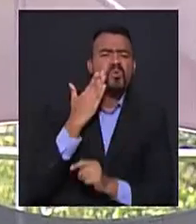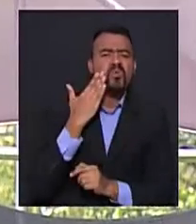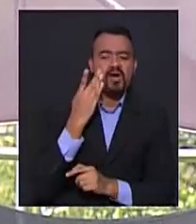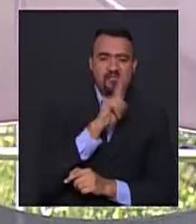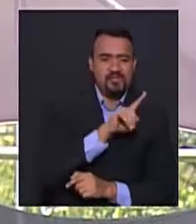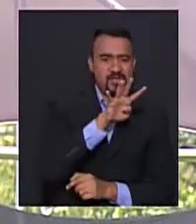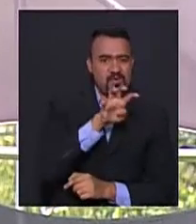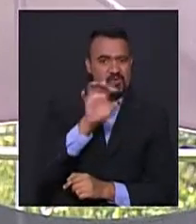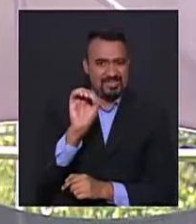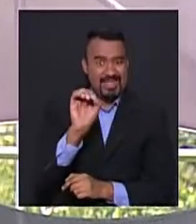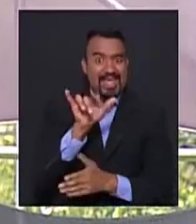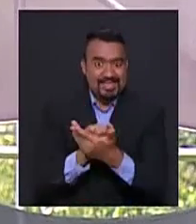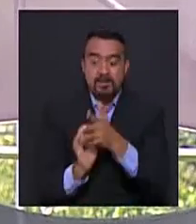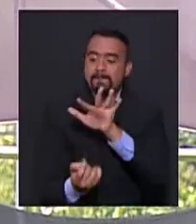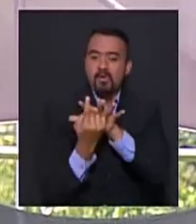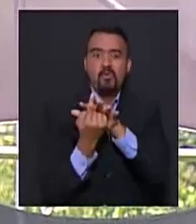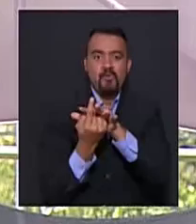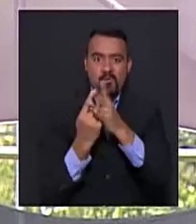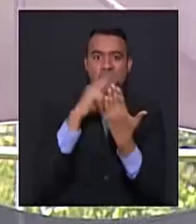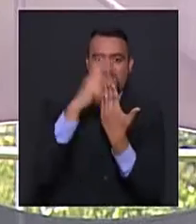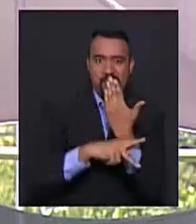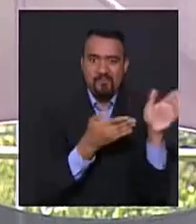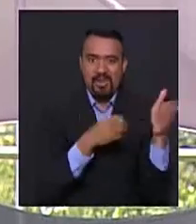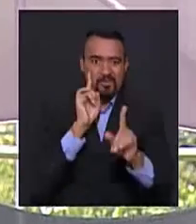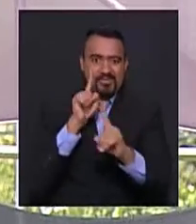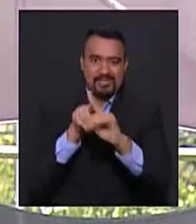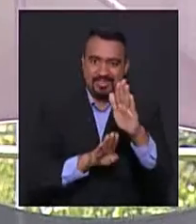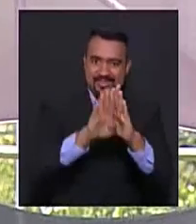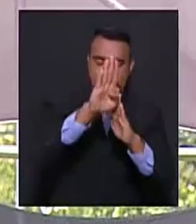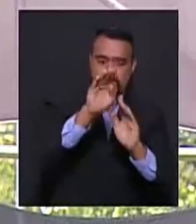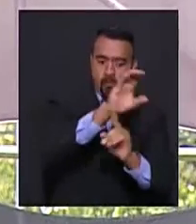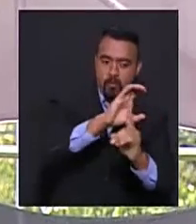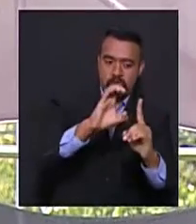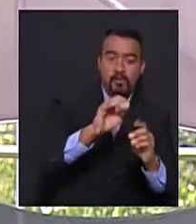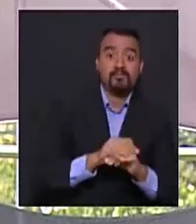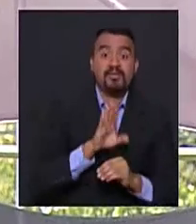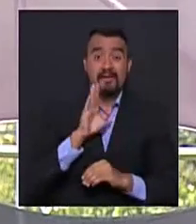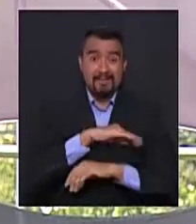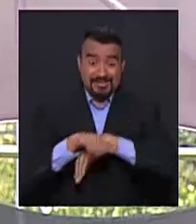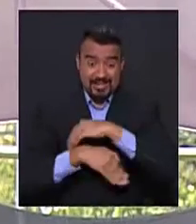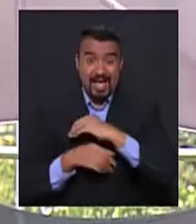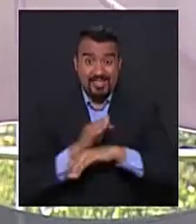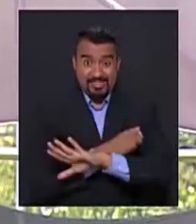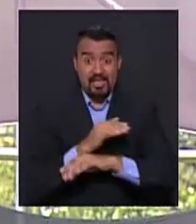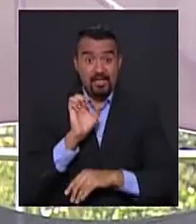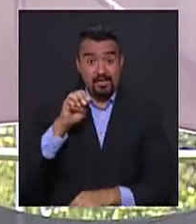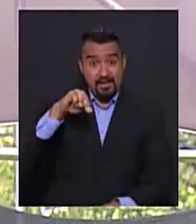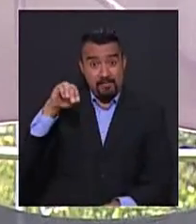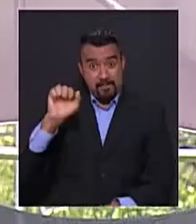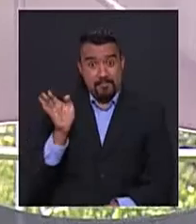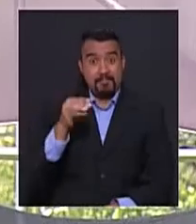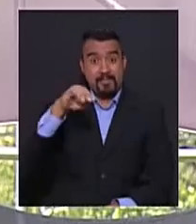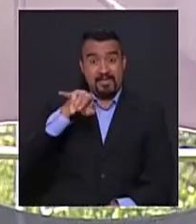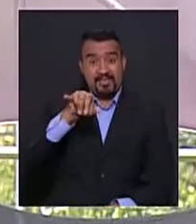nació la Consejería Presidencial para Medellín, en cabeza de María Emma Mejía, a quien agradezco